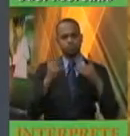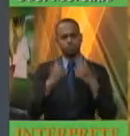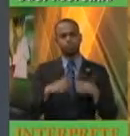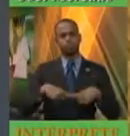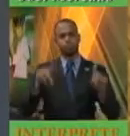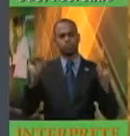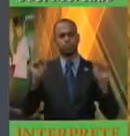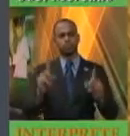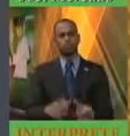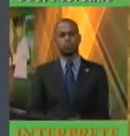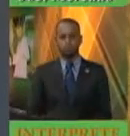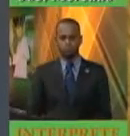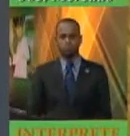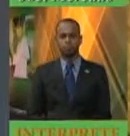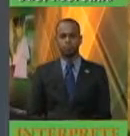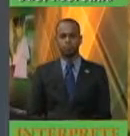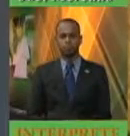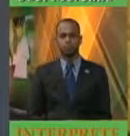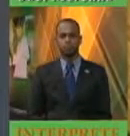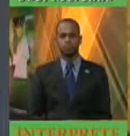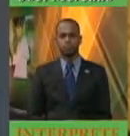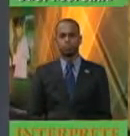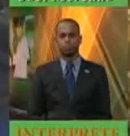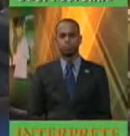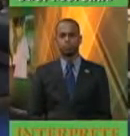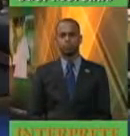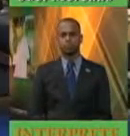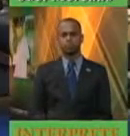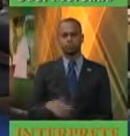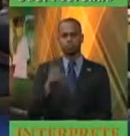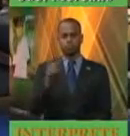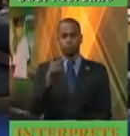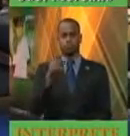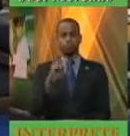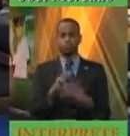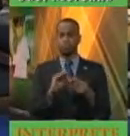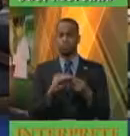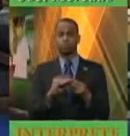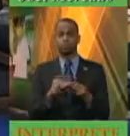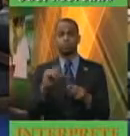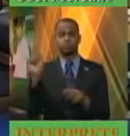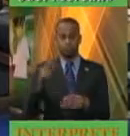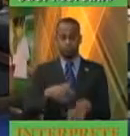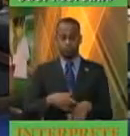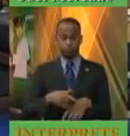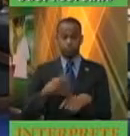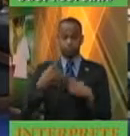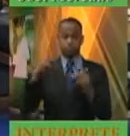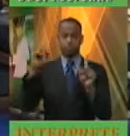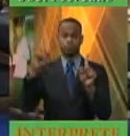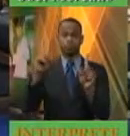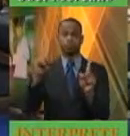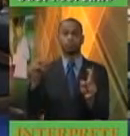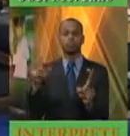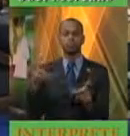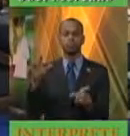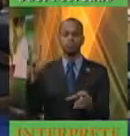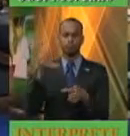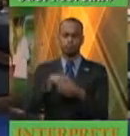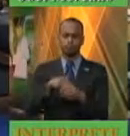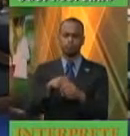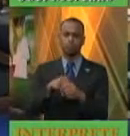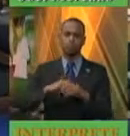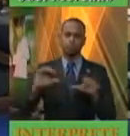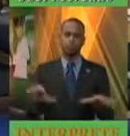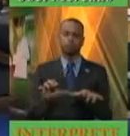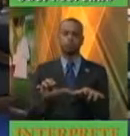se ponga en práctica. O sea que, fíjate lo que tú acabas de decir, los que ganaron están